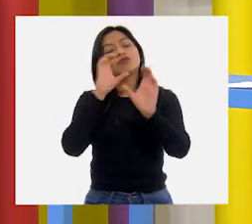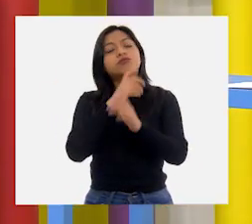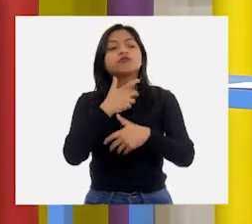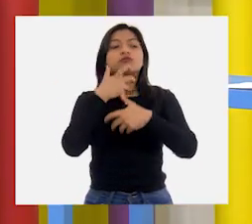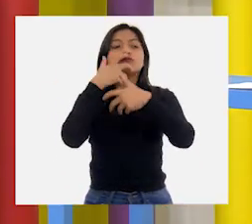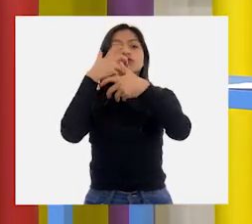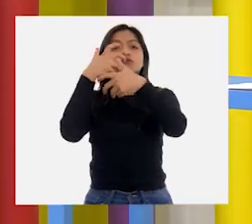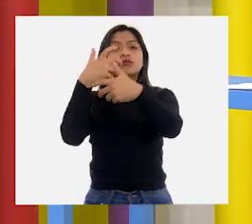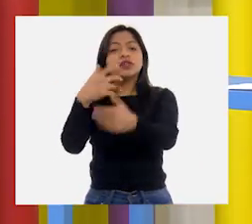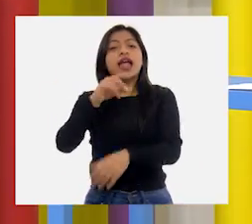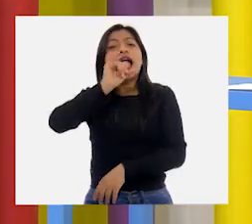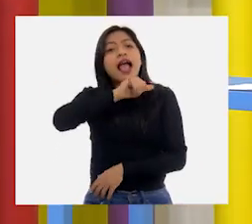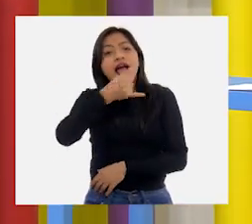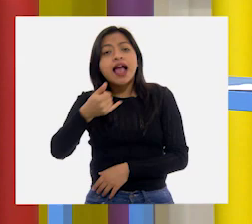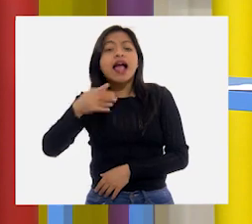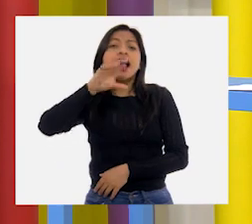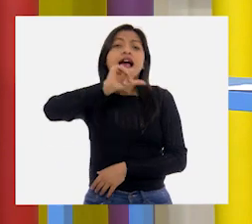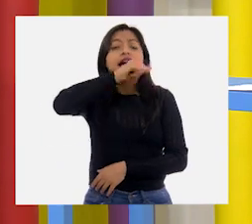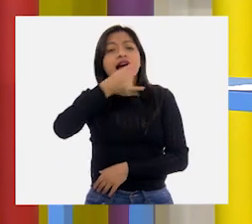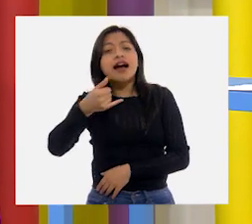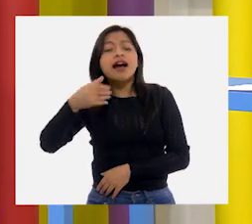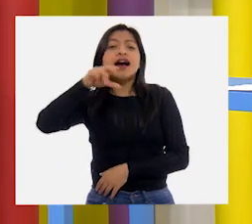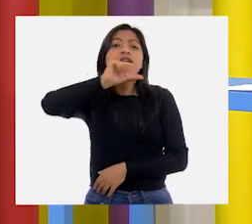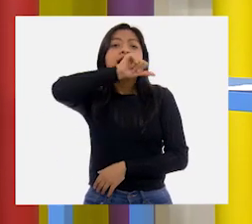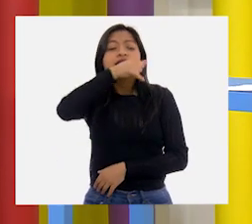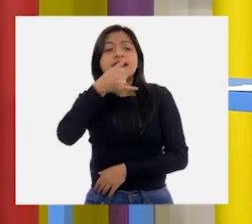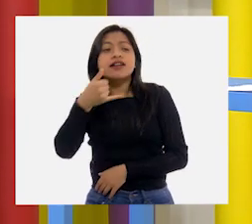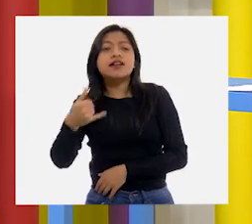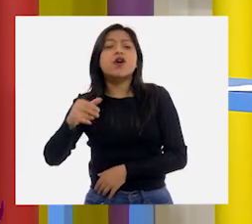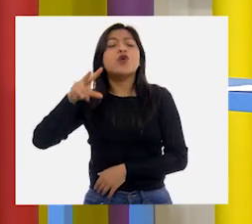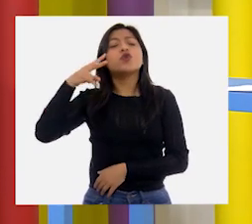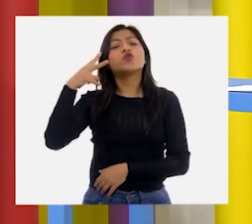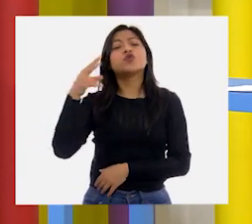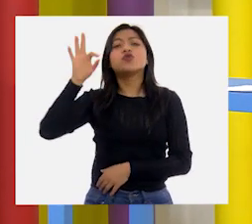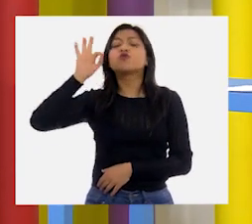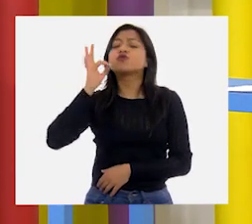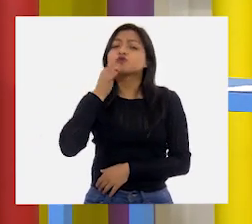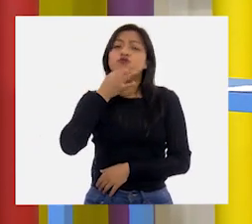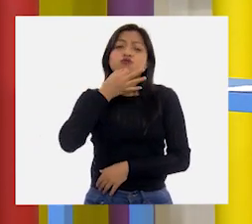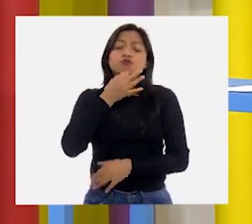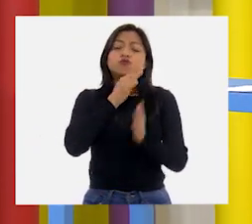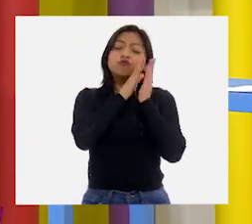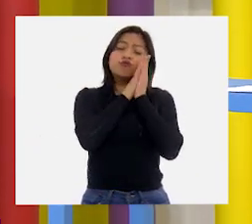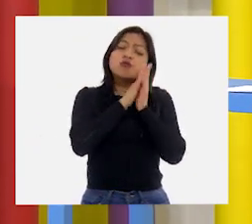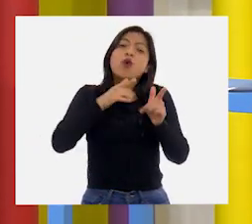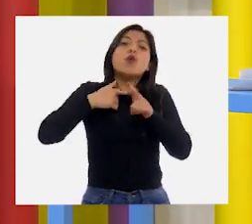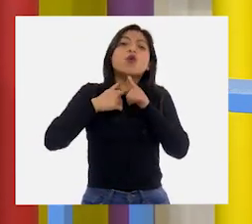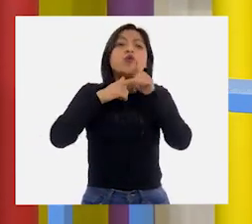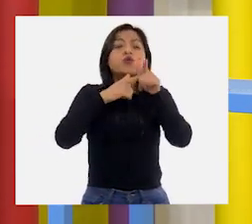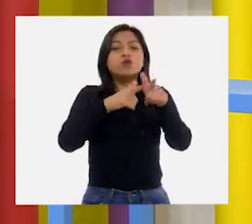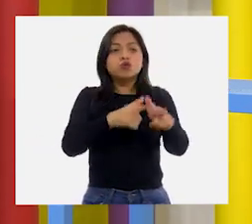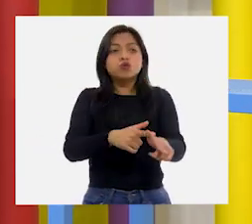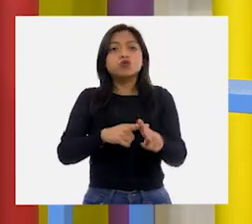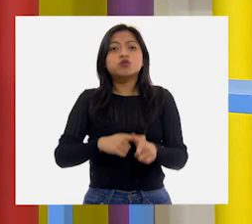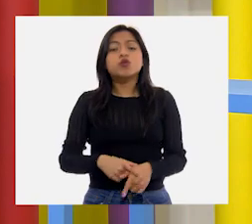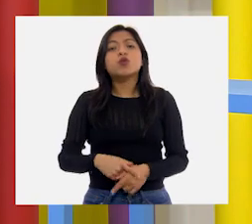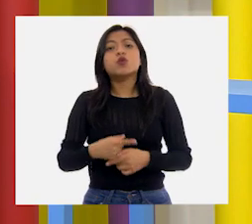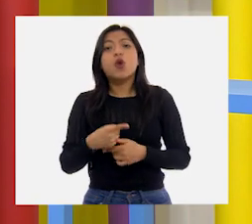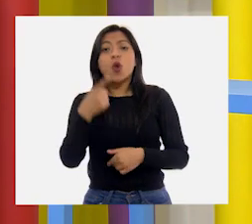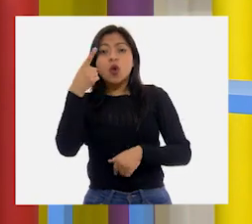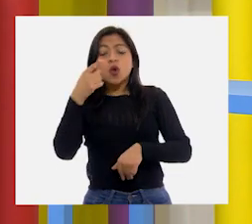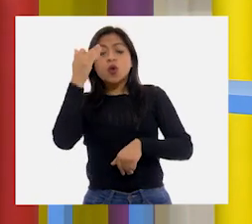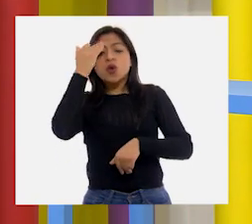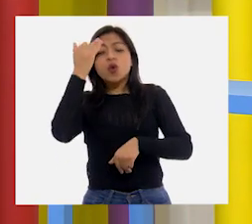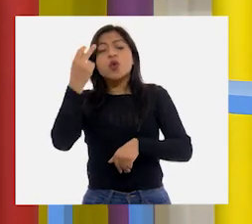¡Ay, ay, ay, ay! 2 minutitos, Solo ese